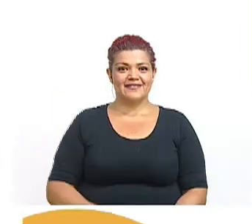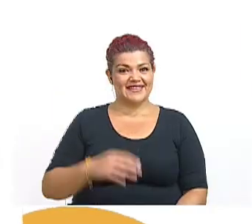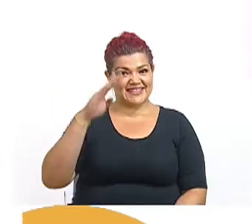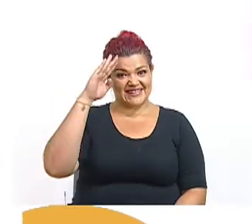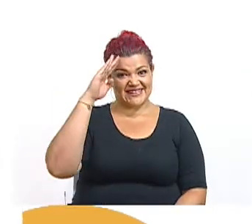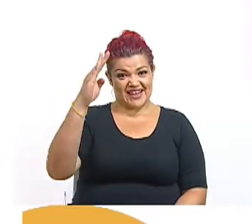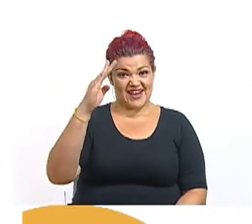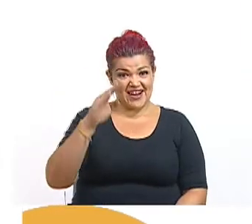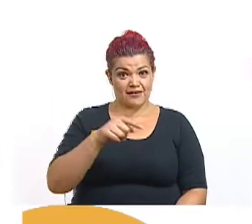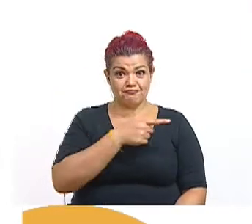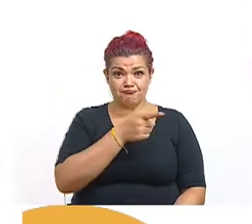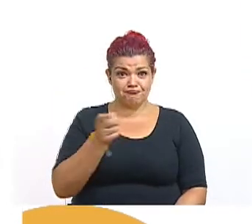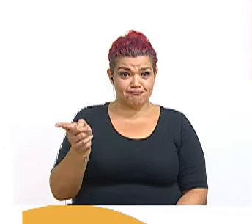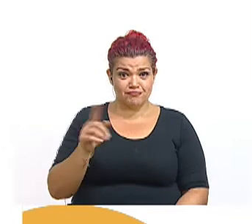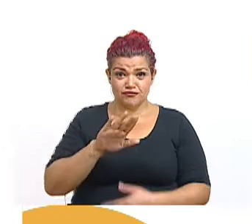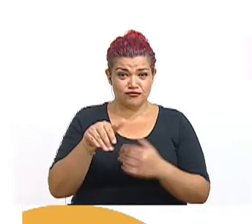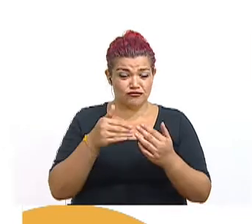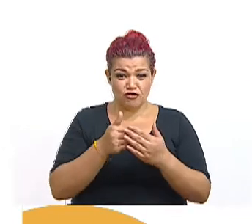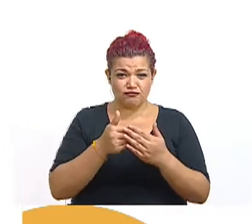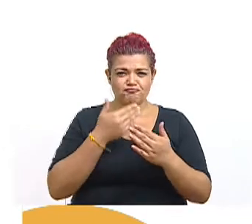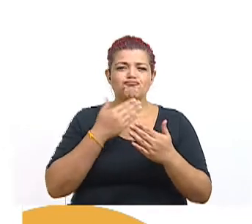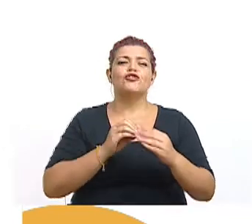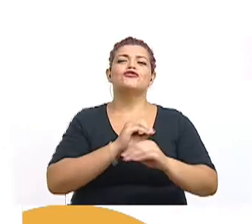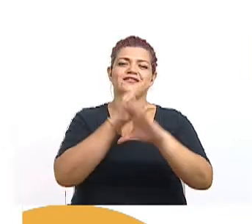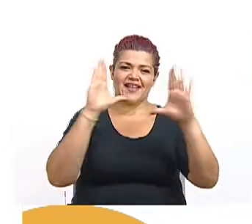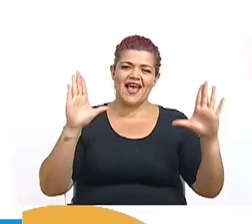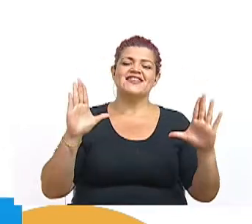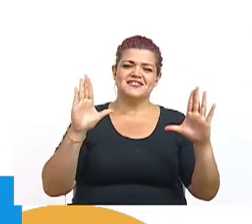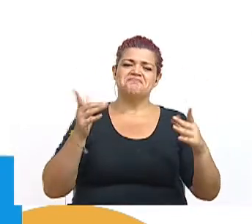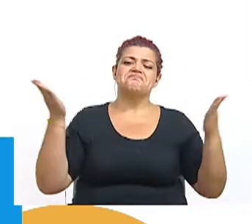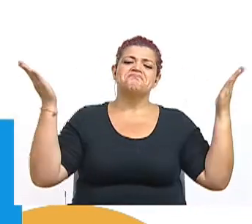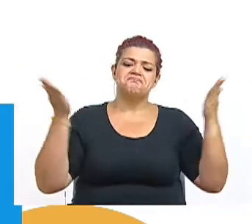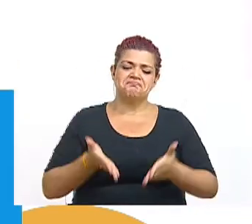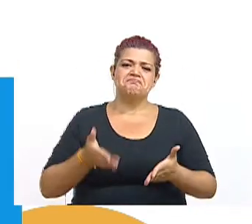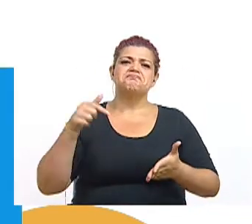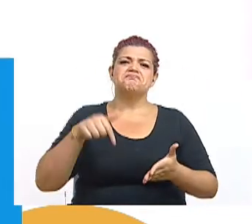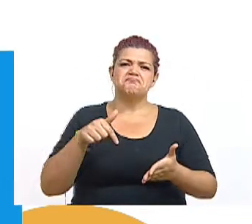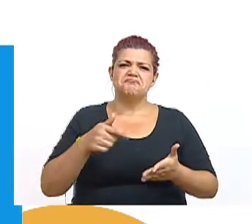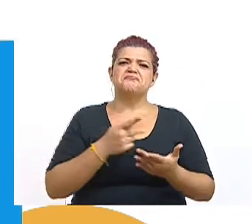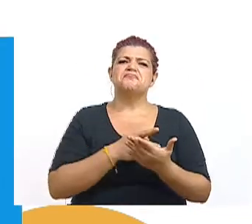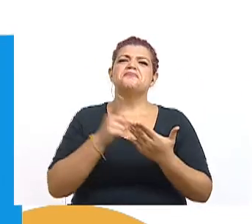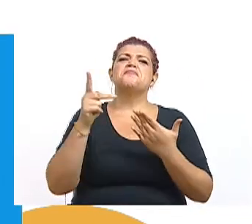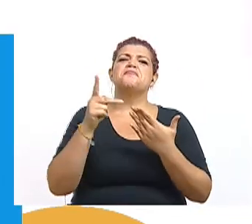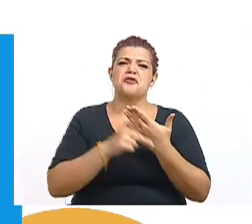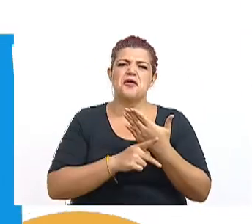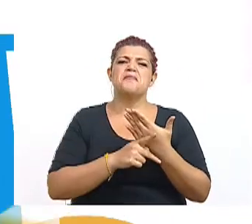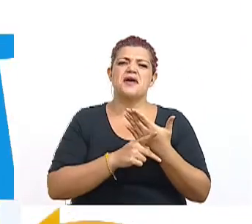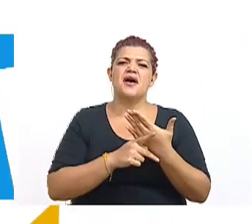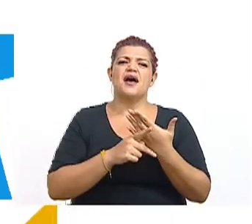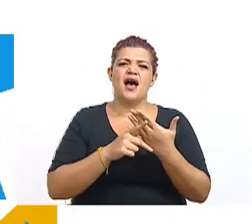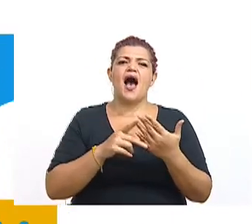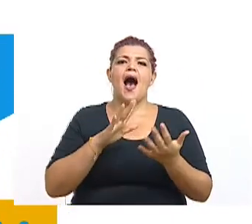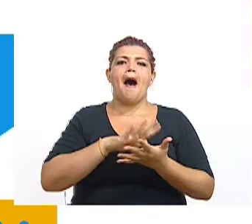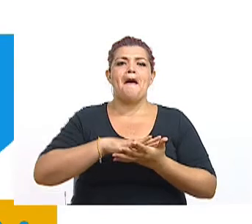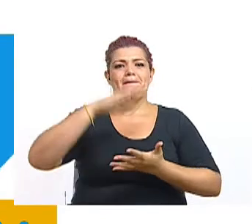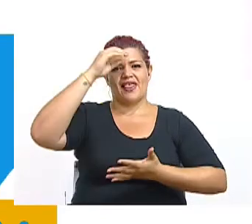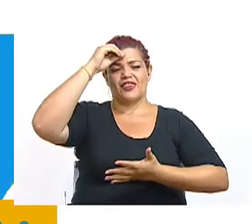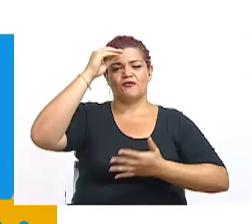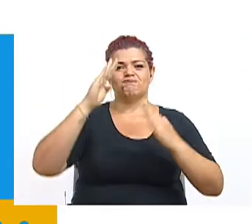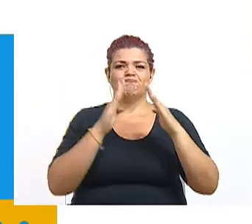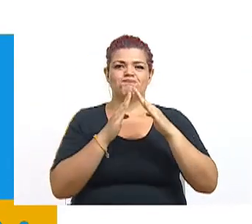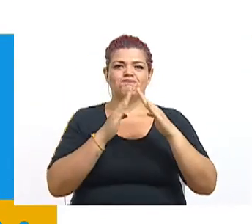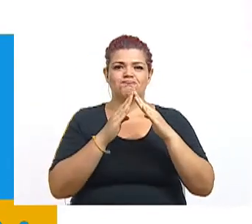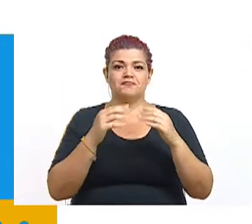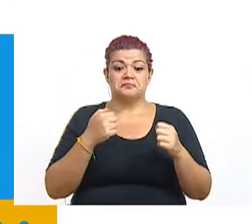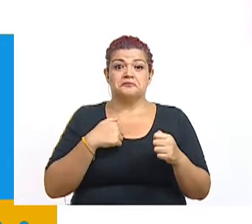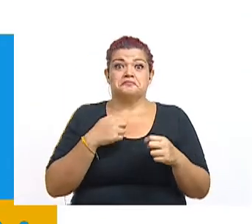Hola, tengan todos muy buenos días. Bienvenidos y bienvenidas a un programa más de Aprendo en Casa. Mi nombre es Osvaldo